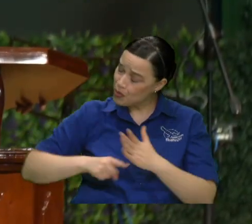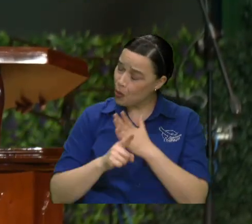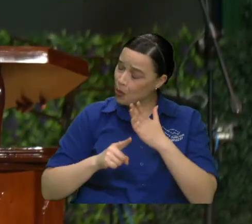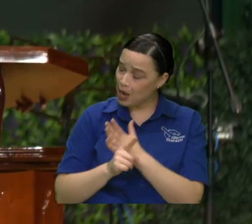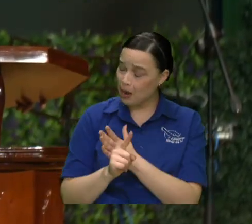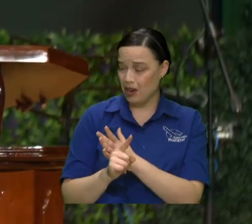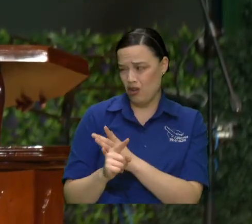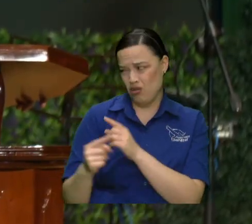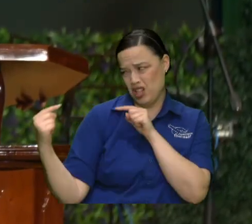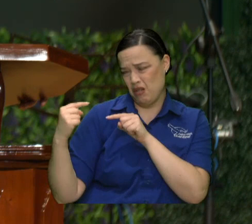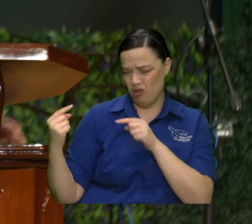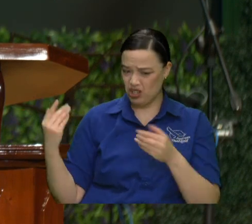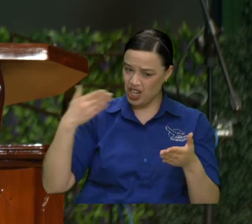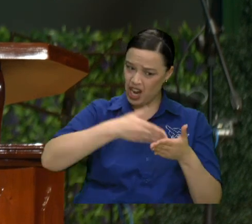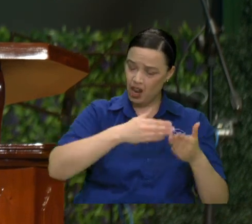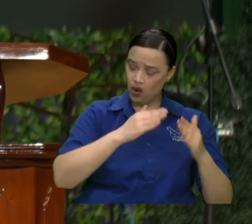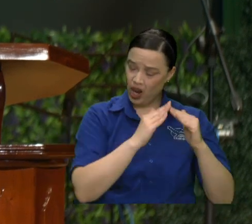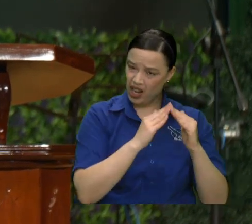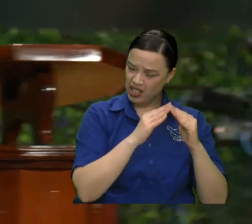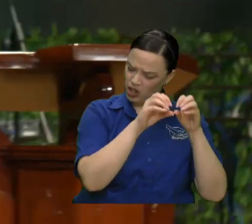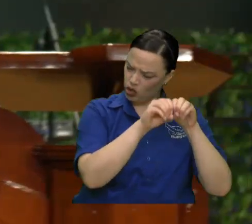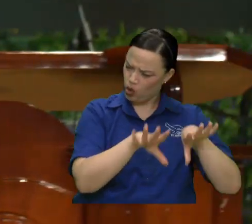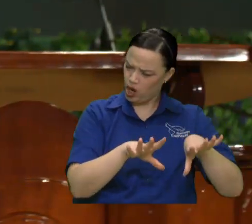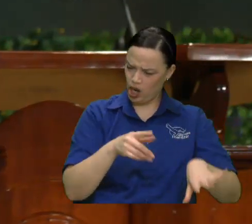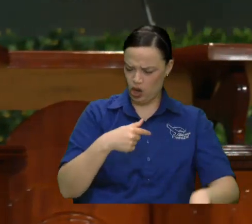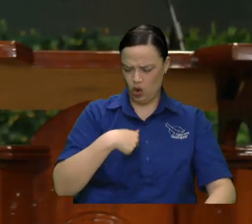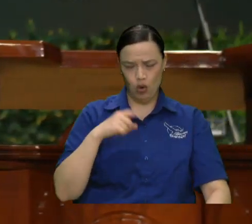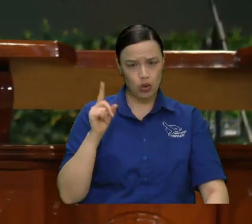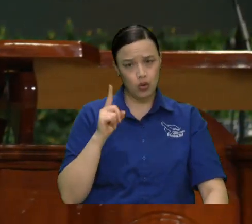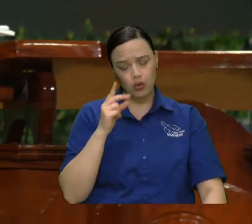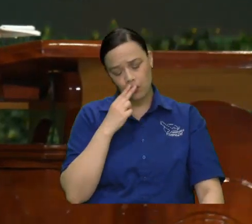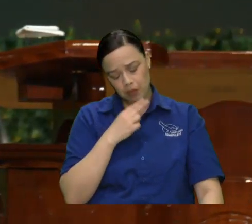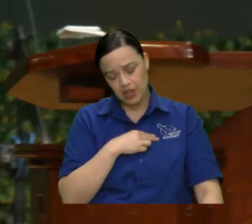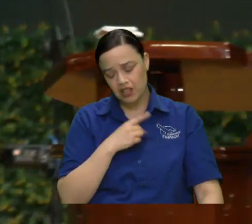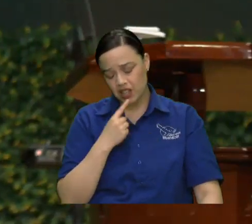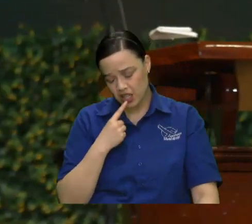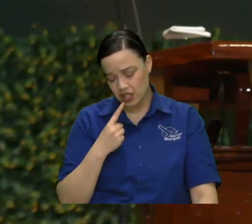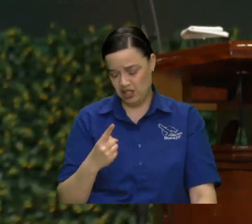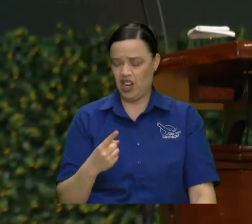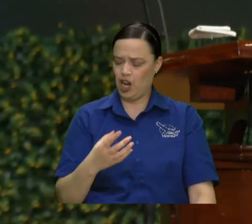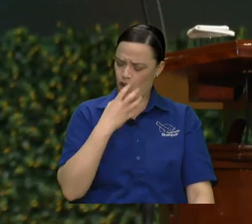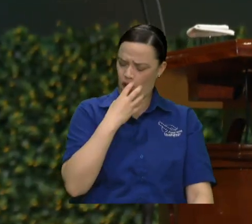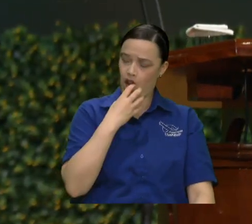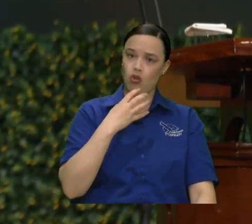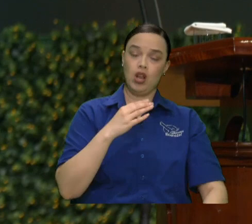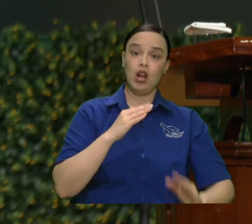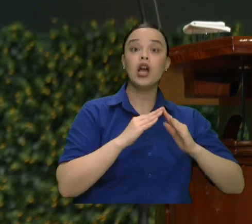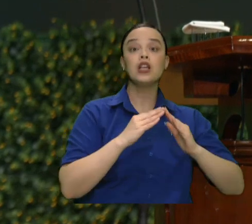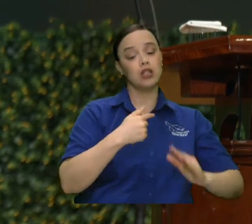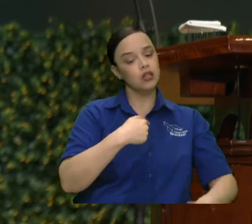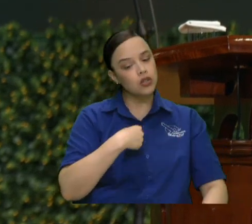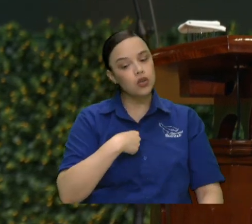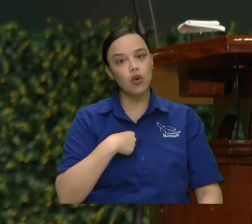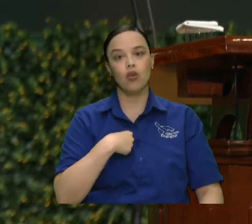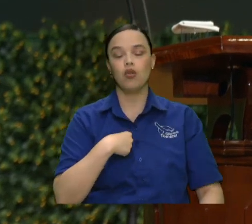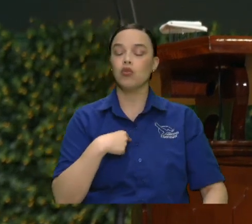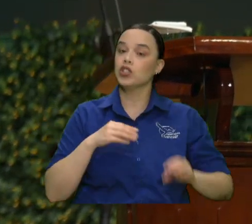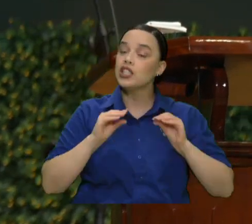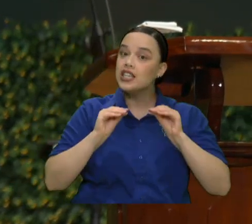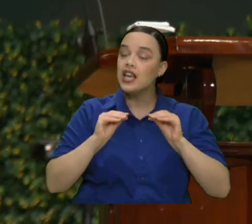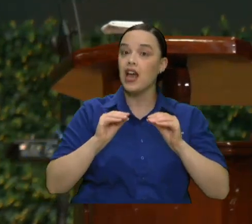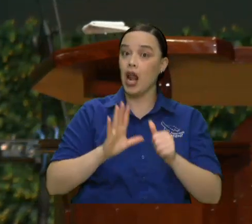no tengo la humildad para poder decir el bravo en la casa soy yo como nos enseñaron nuestro apóstol